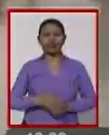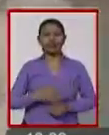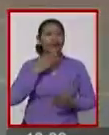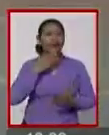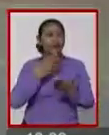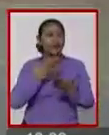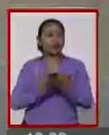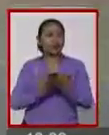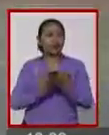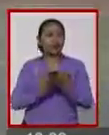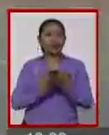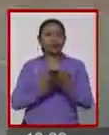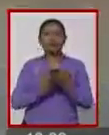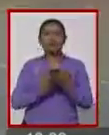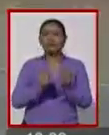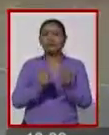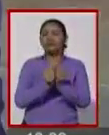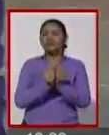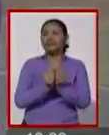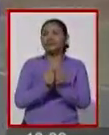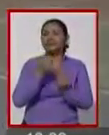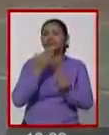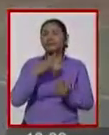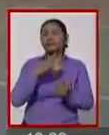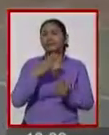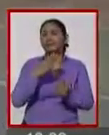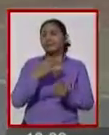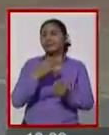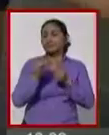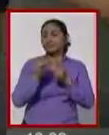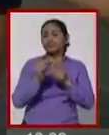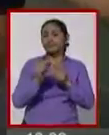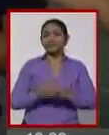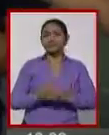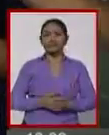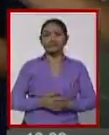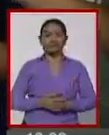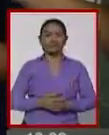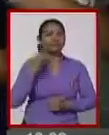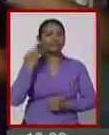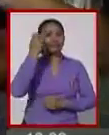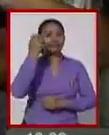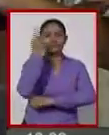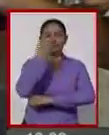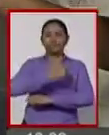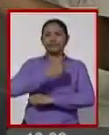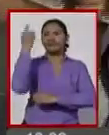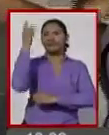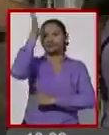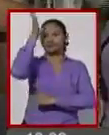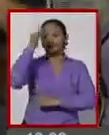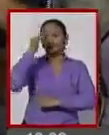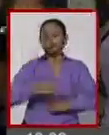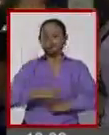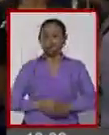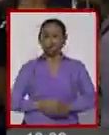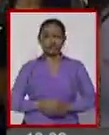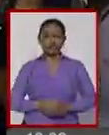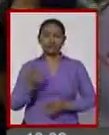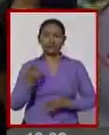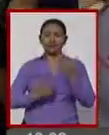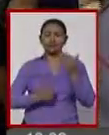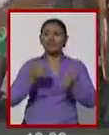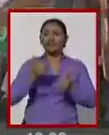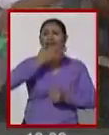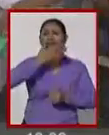Bueno, es bien conmigo. Cuando me porto mal me retea. Compartiendo, pasándola bonito en este día del padre. ¿Qué es lo mejor